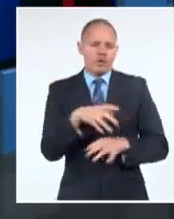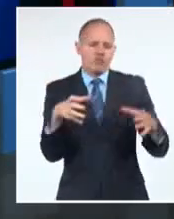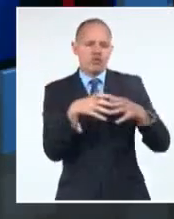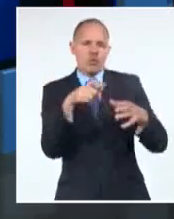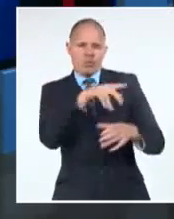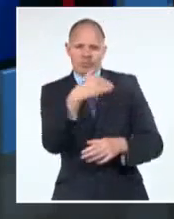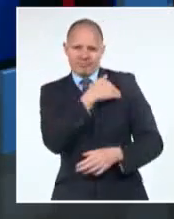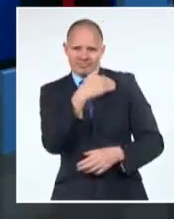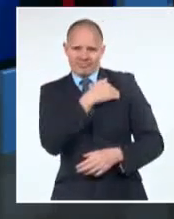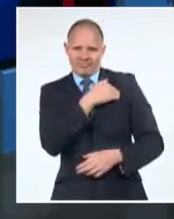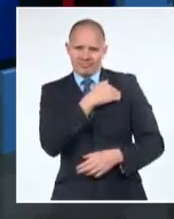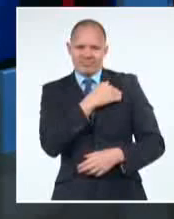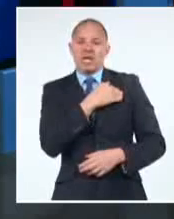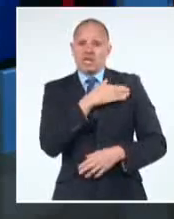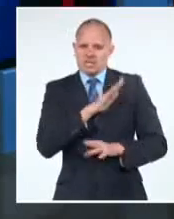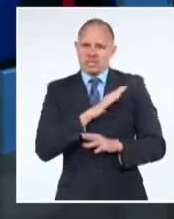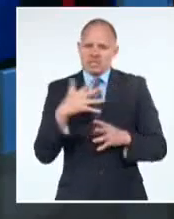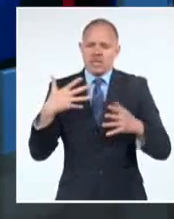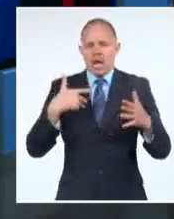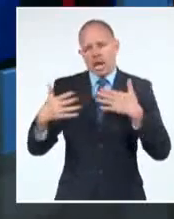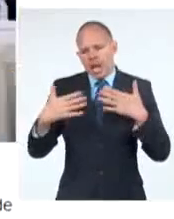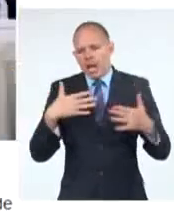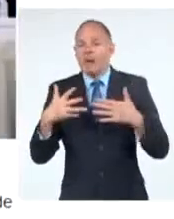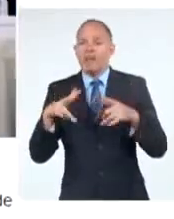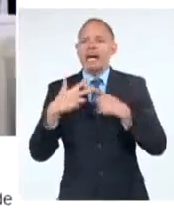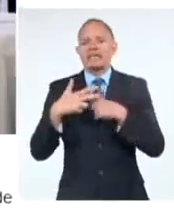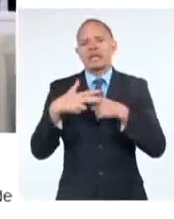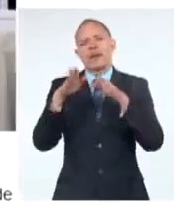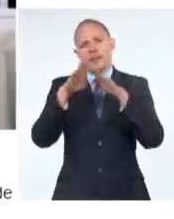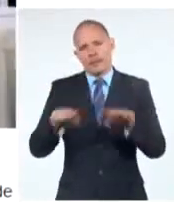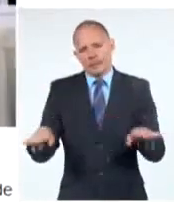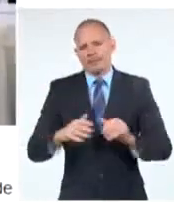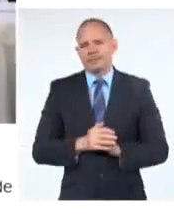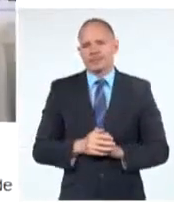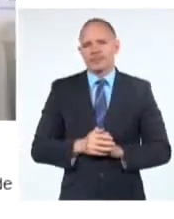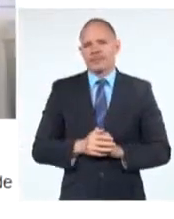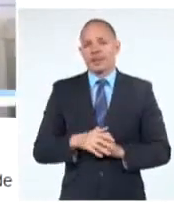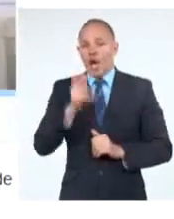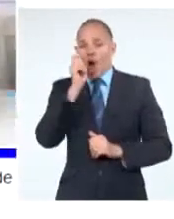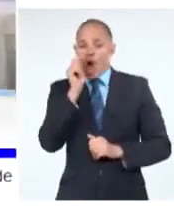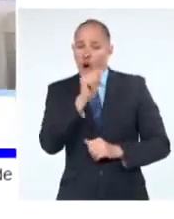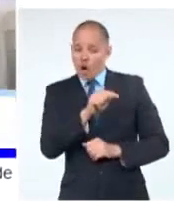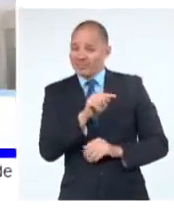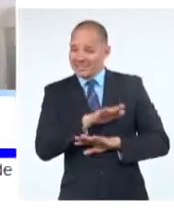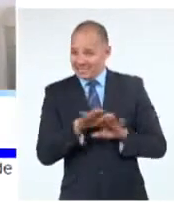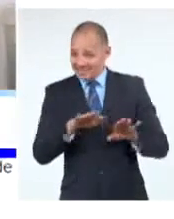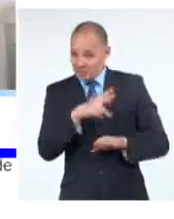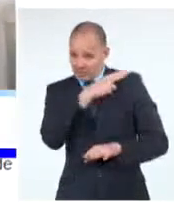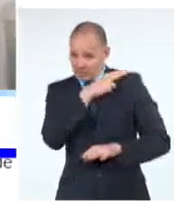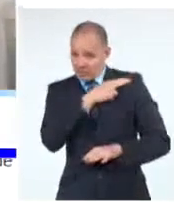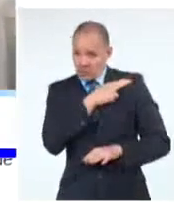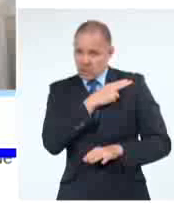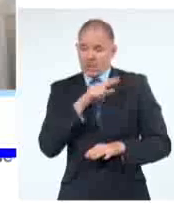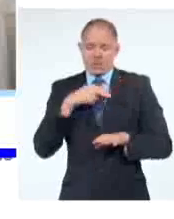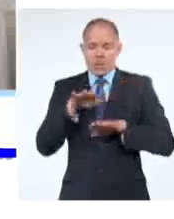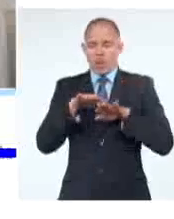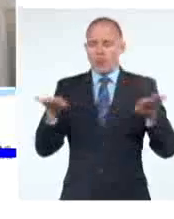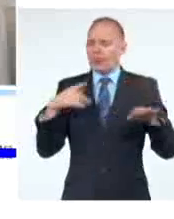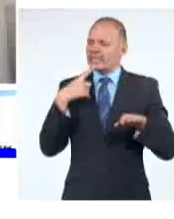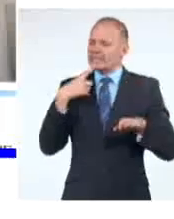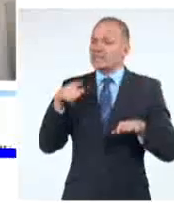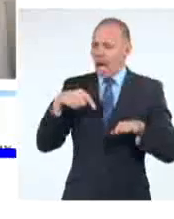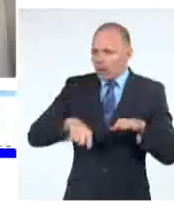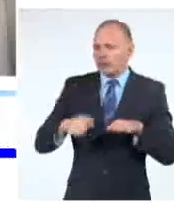la construcción de una paz completa y definitiva. Pablo Beltrán, jefe negociador del ELN, dijo que la mesa de conversaciones es, y cito,